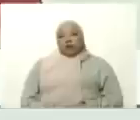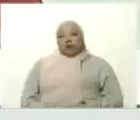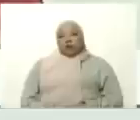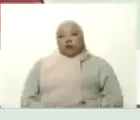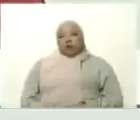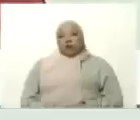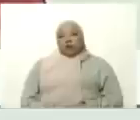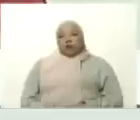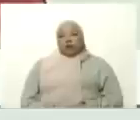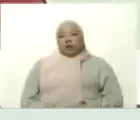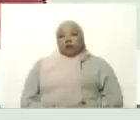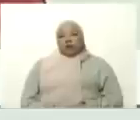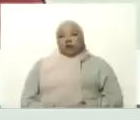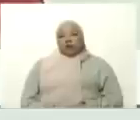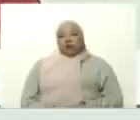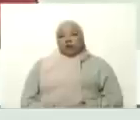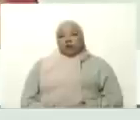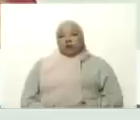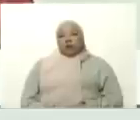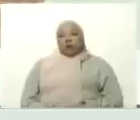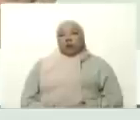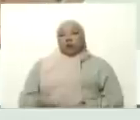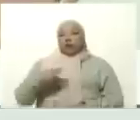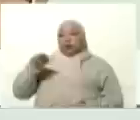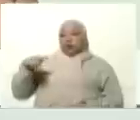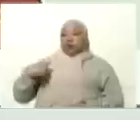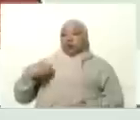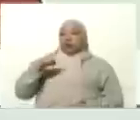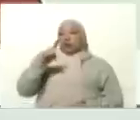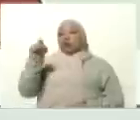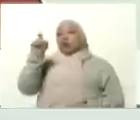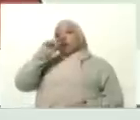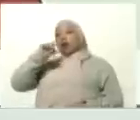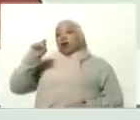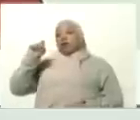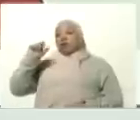Repito, Chevron tiene 100 años aquí. Nosotros no nos hacemos ilusiones.